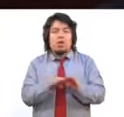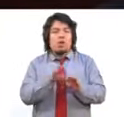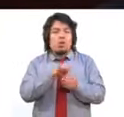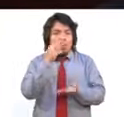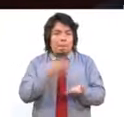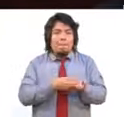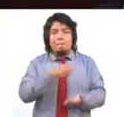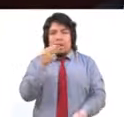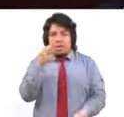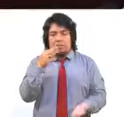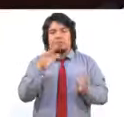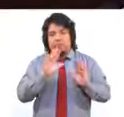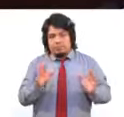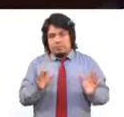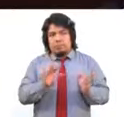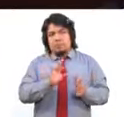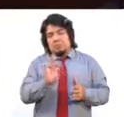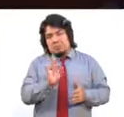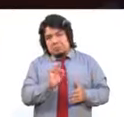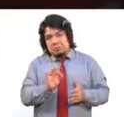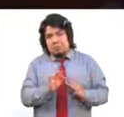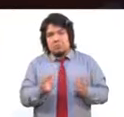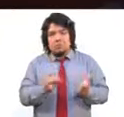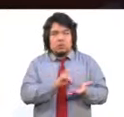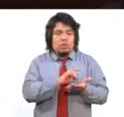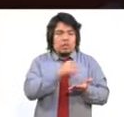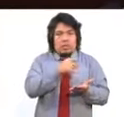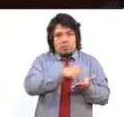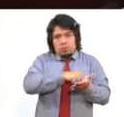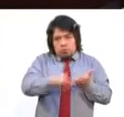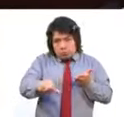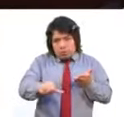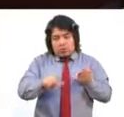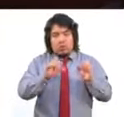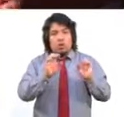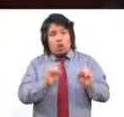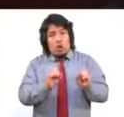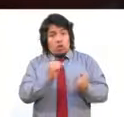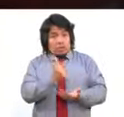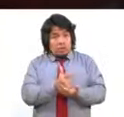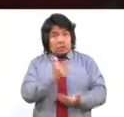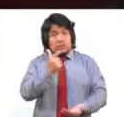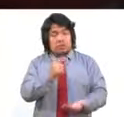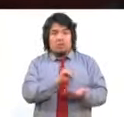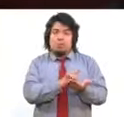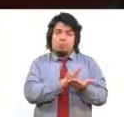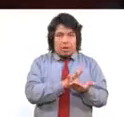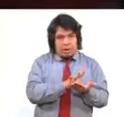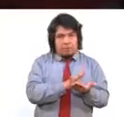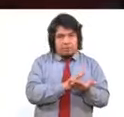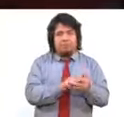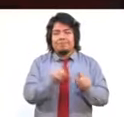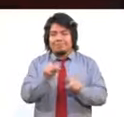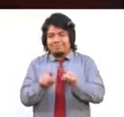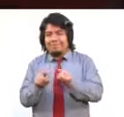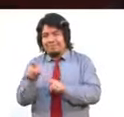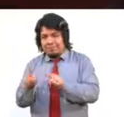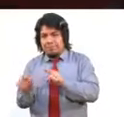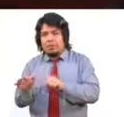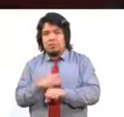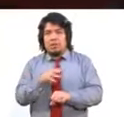internas, ya sea con suspensiones y en casos graves con destituciones. Por eso decíamos, hay más